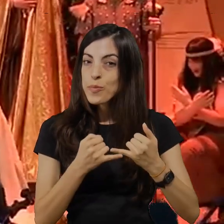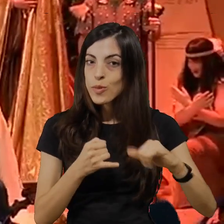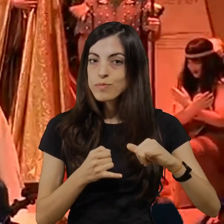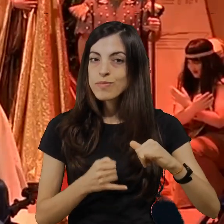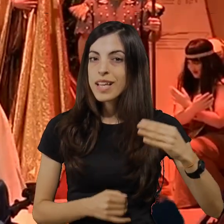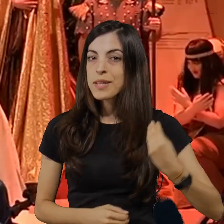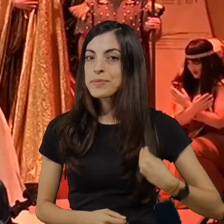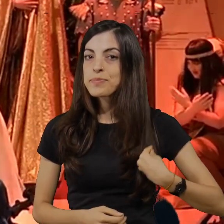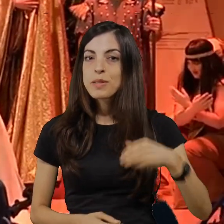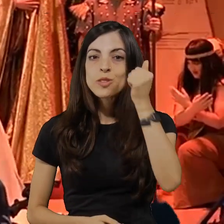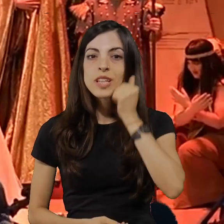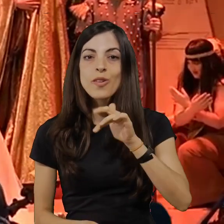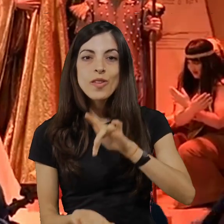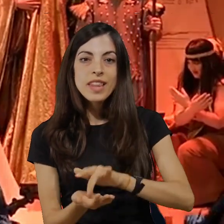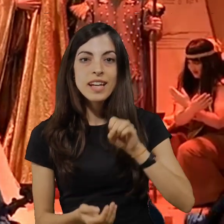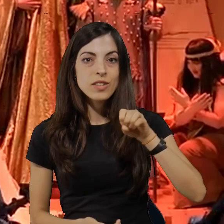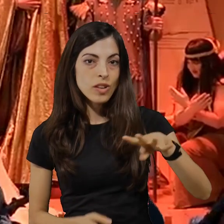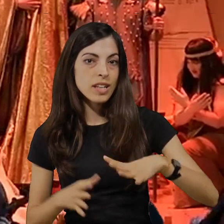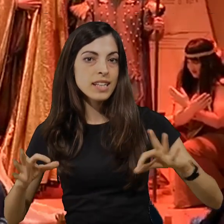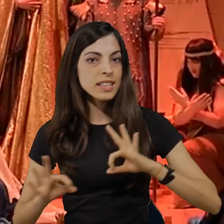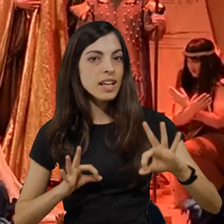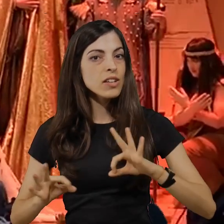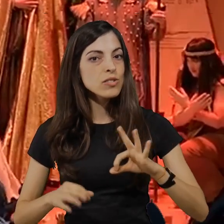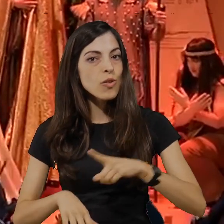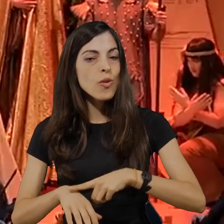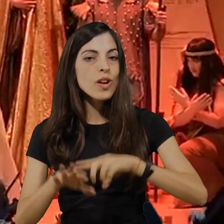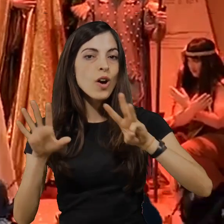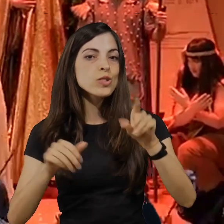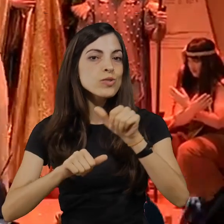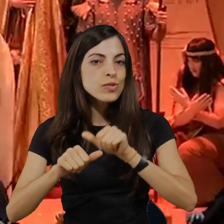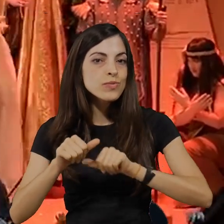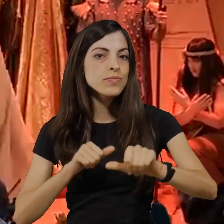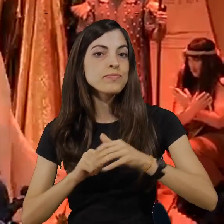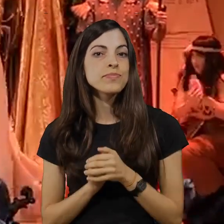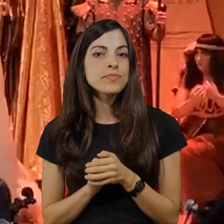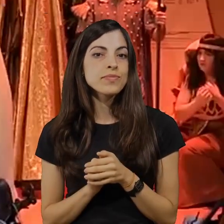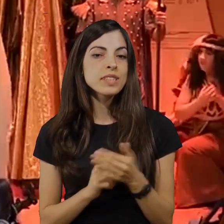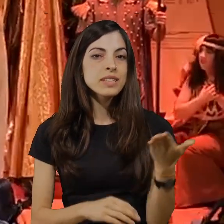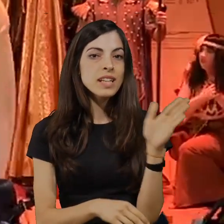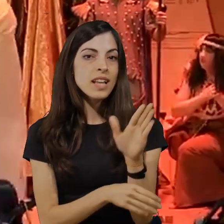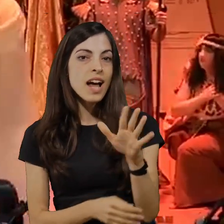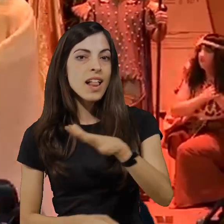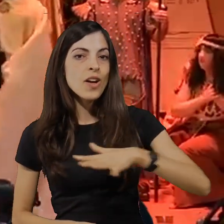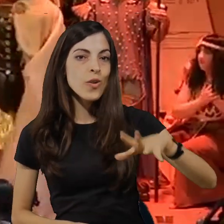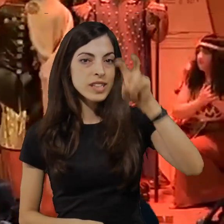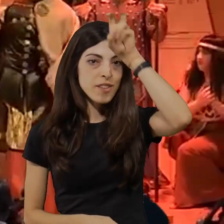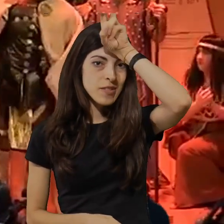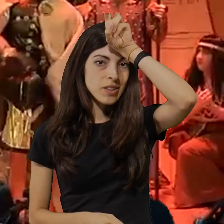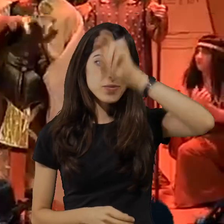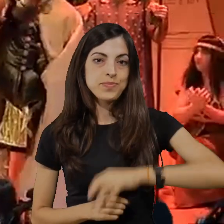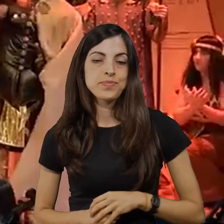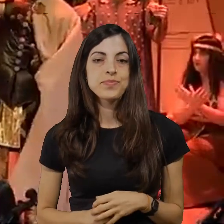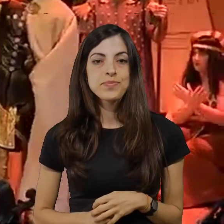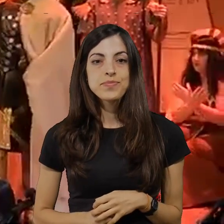Finalmente el mismo sábado, día 14, en el Gran Teatro y a partir de las 8 de la tarde se va a representar la Corte del Faraón, una